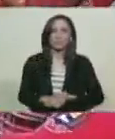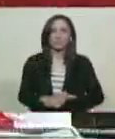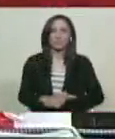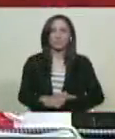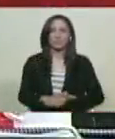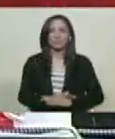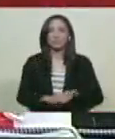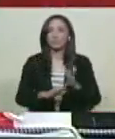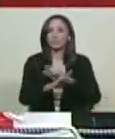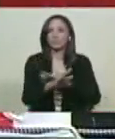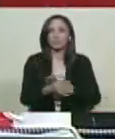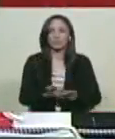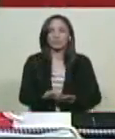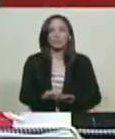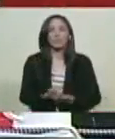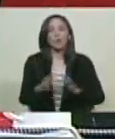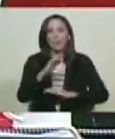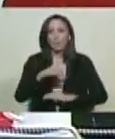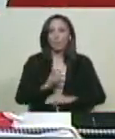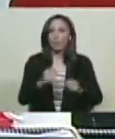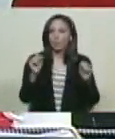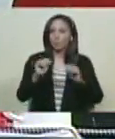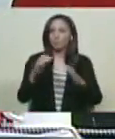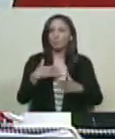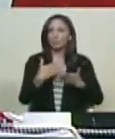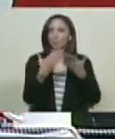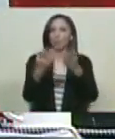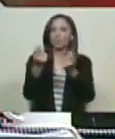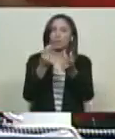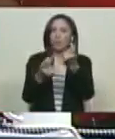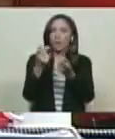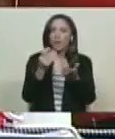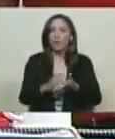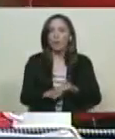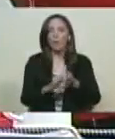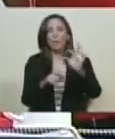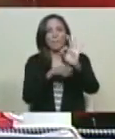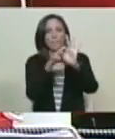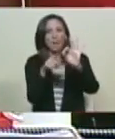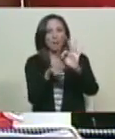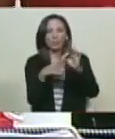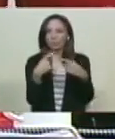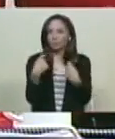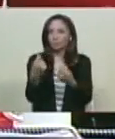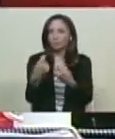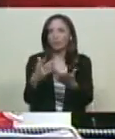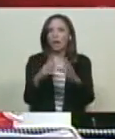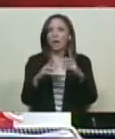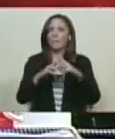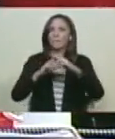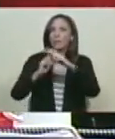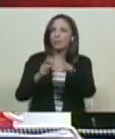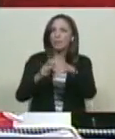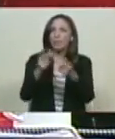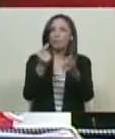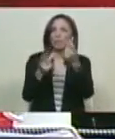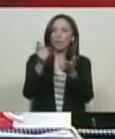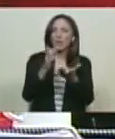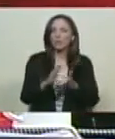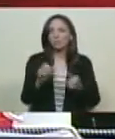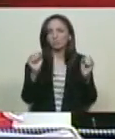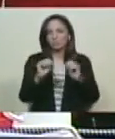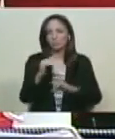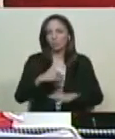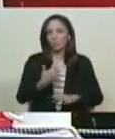dar créditos en bolívares, podemos dar crédito en petros, podemos dar crédito en criptomonedas y podemos